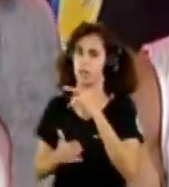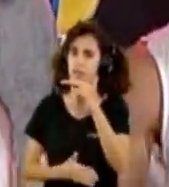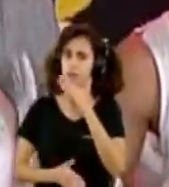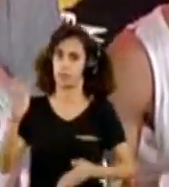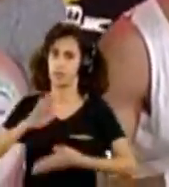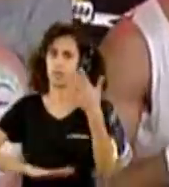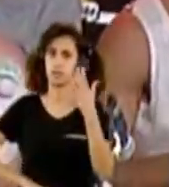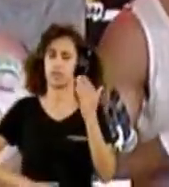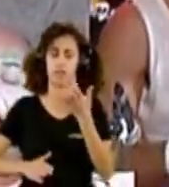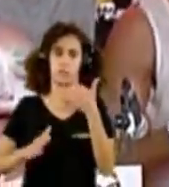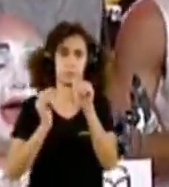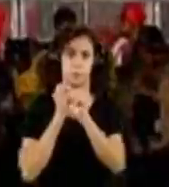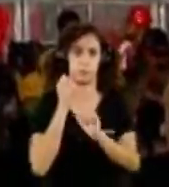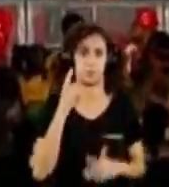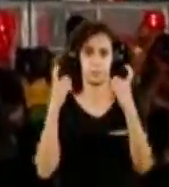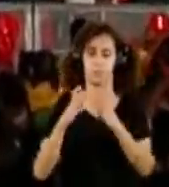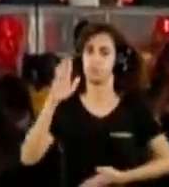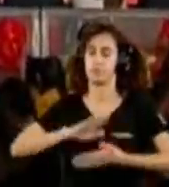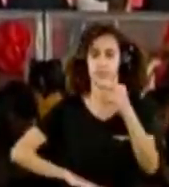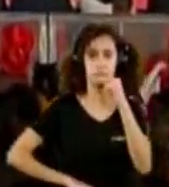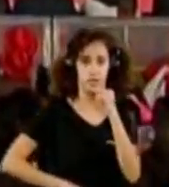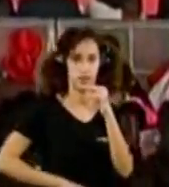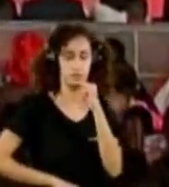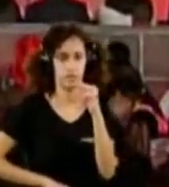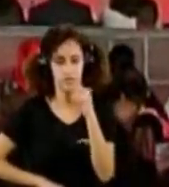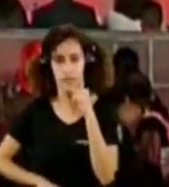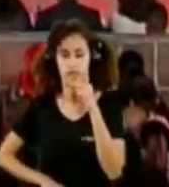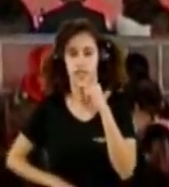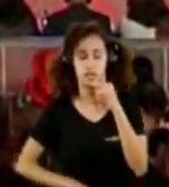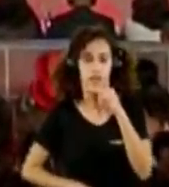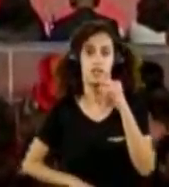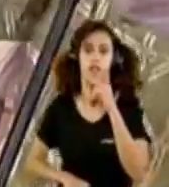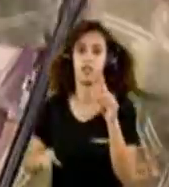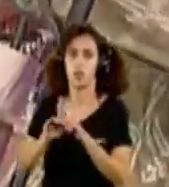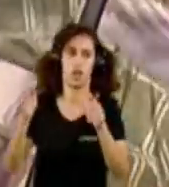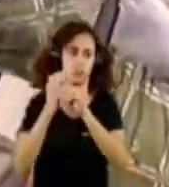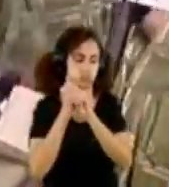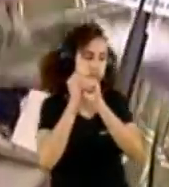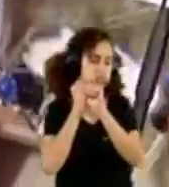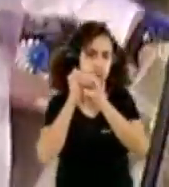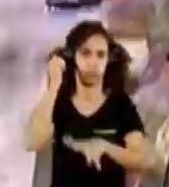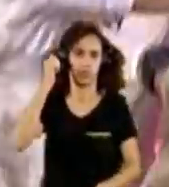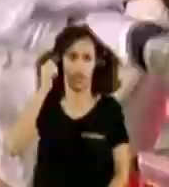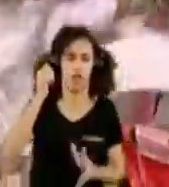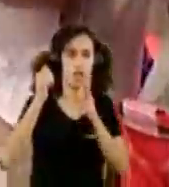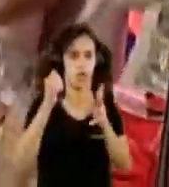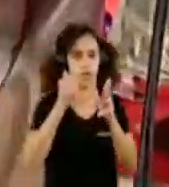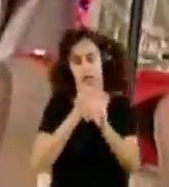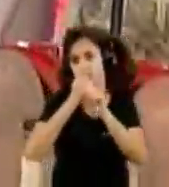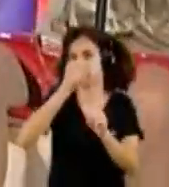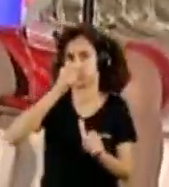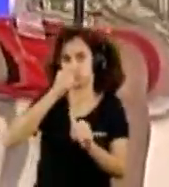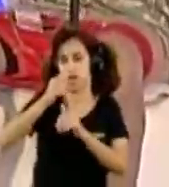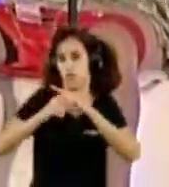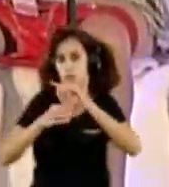Necesitan evacuar. Tratan pido con un yordo, un mar. marinerito al agua, un buen truño, un gran rolo,